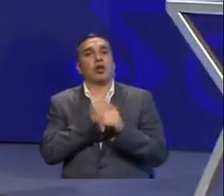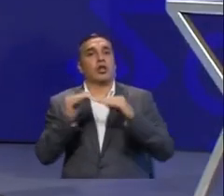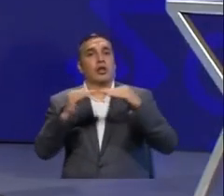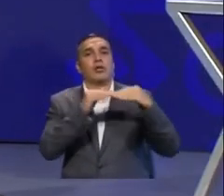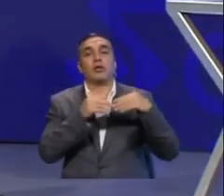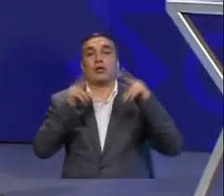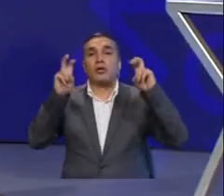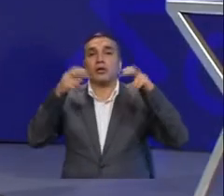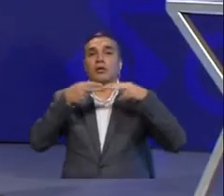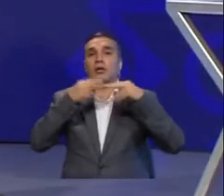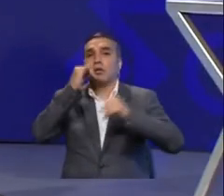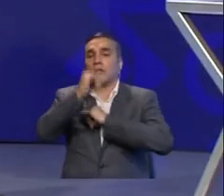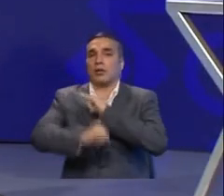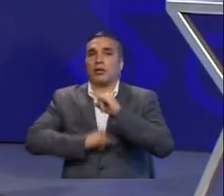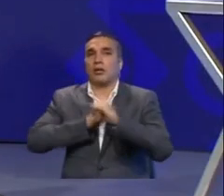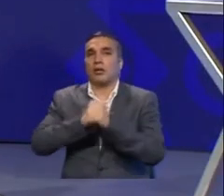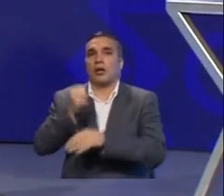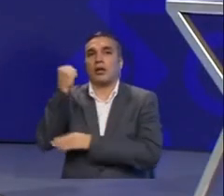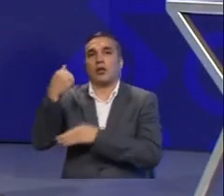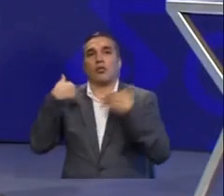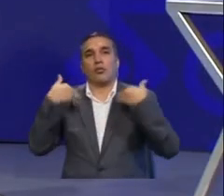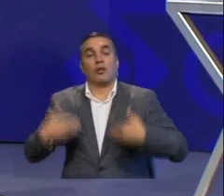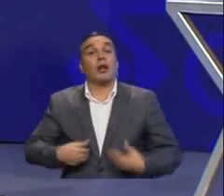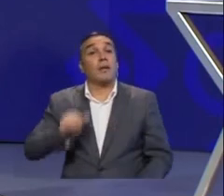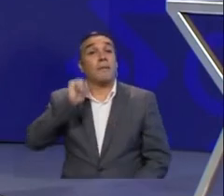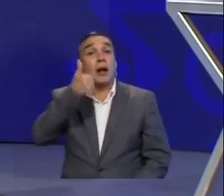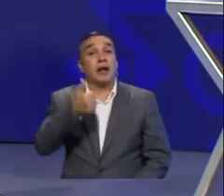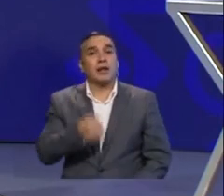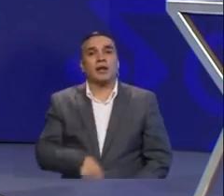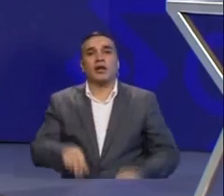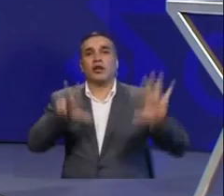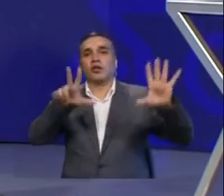y relaciones internacionales y derechos humanos. Mañana a las